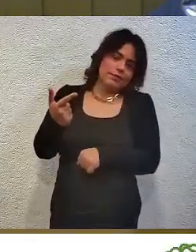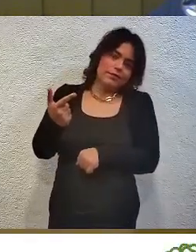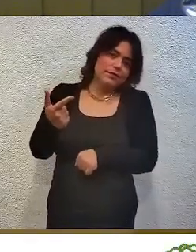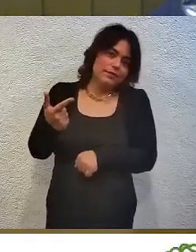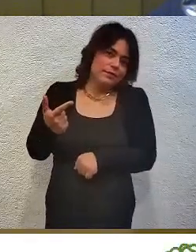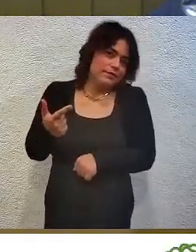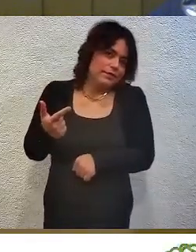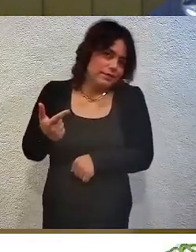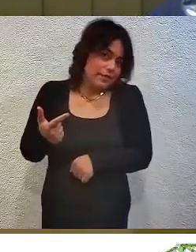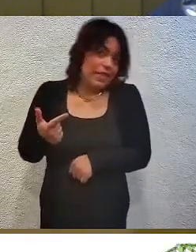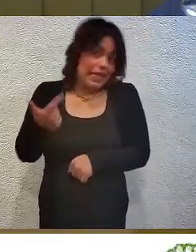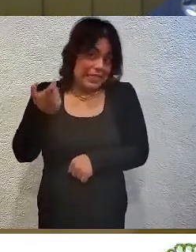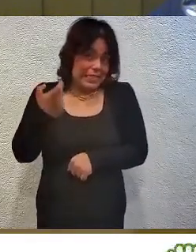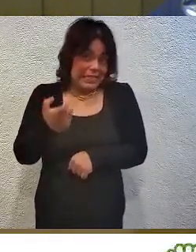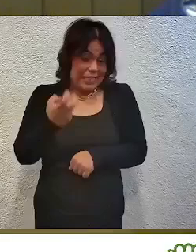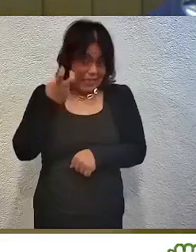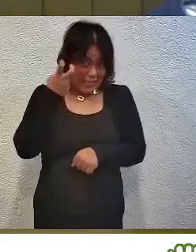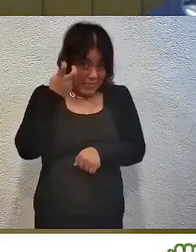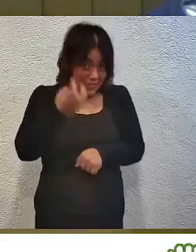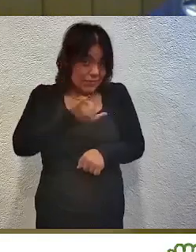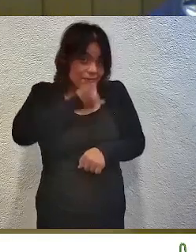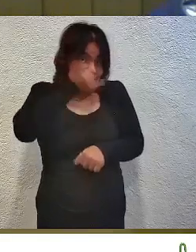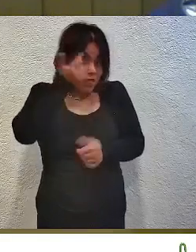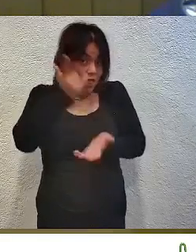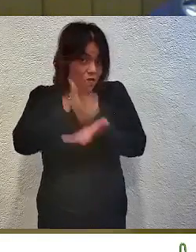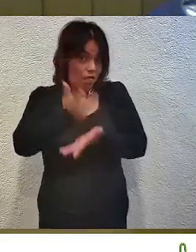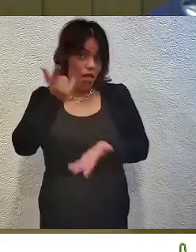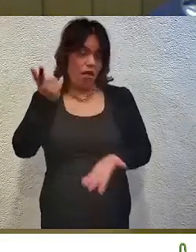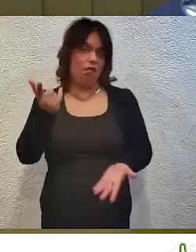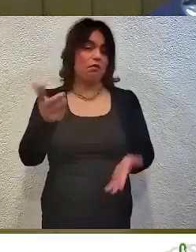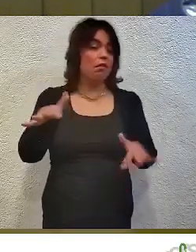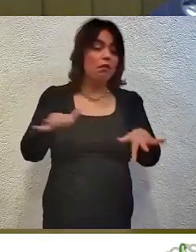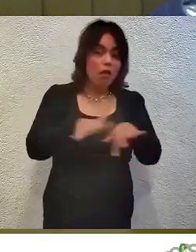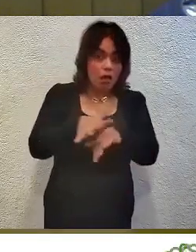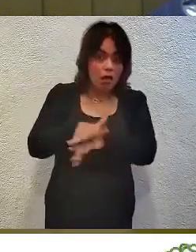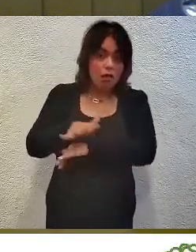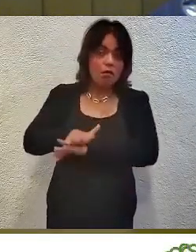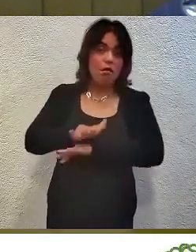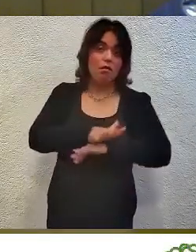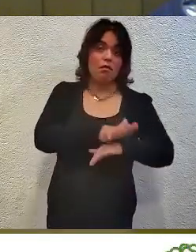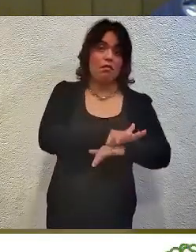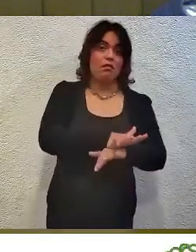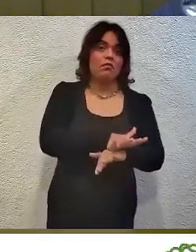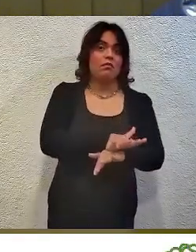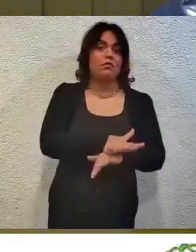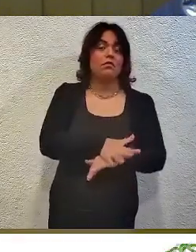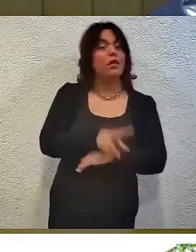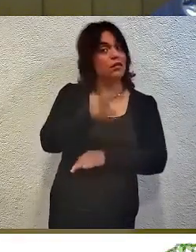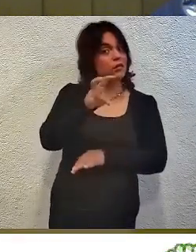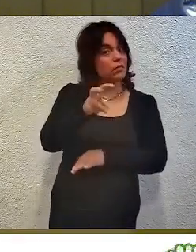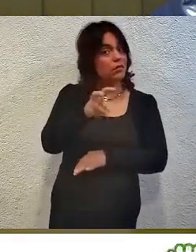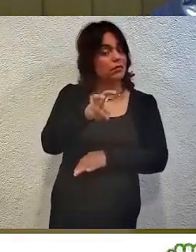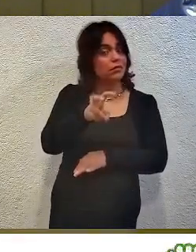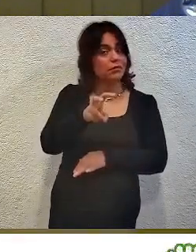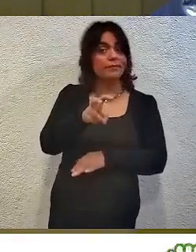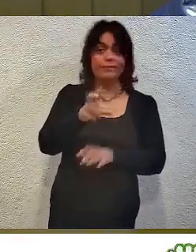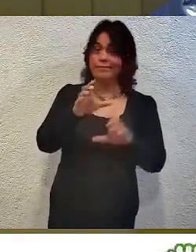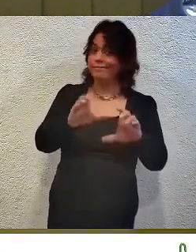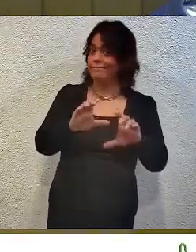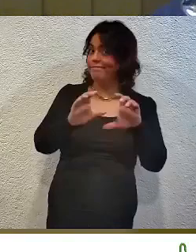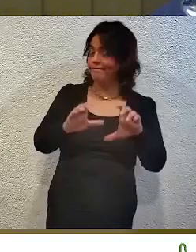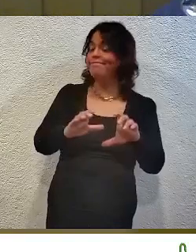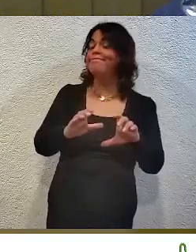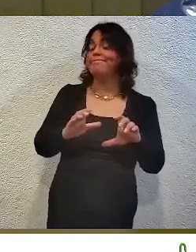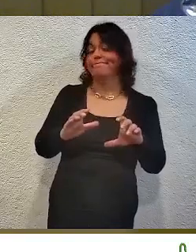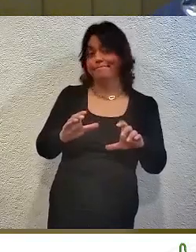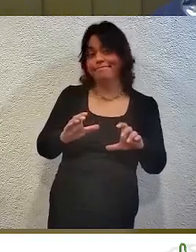es una causa grave, porque distorsiona totalmente el sistema de representación proporcional que se encuentra